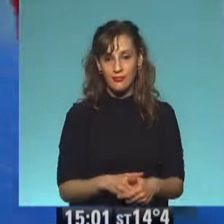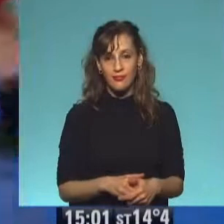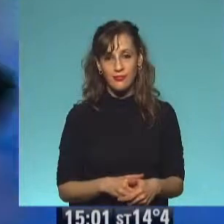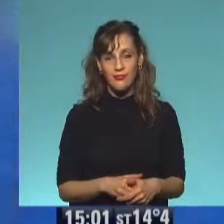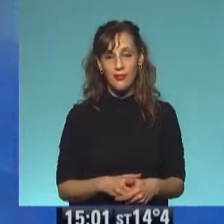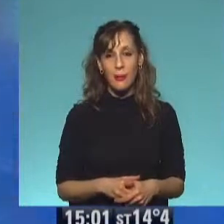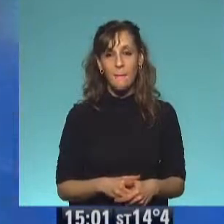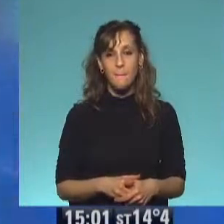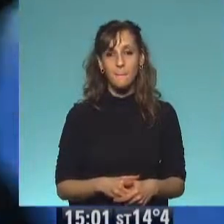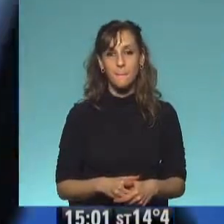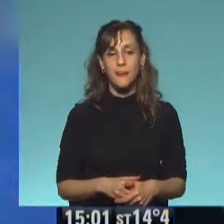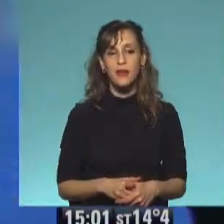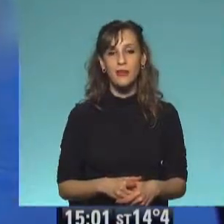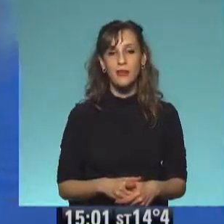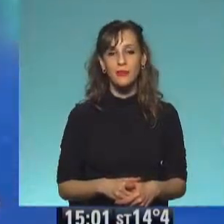tarde